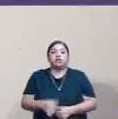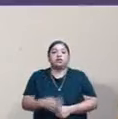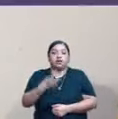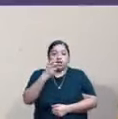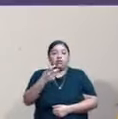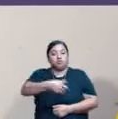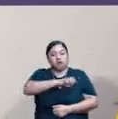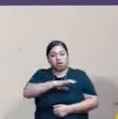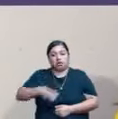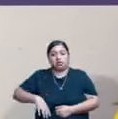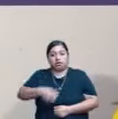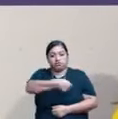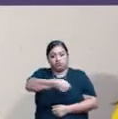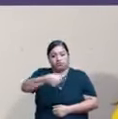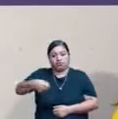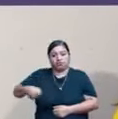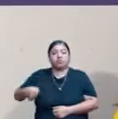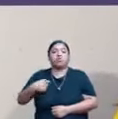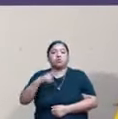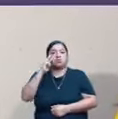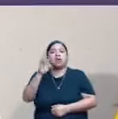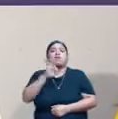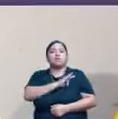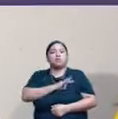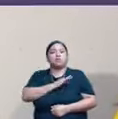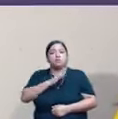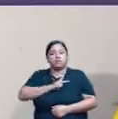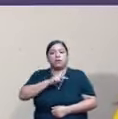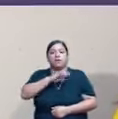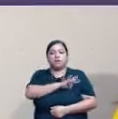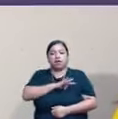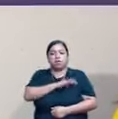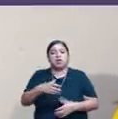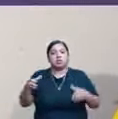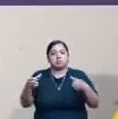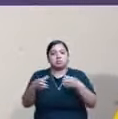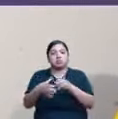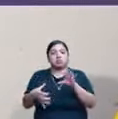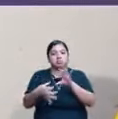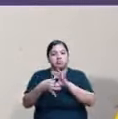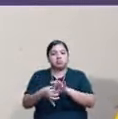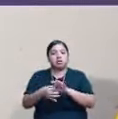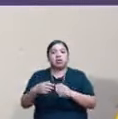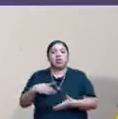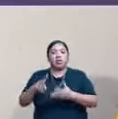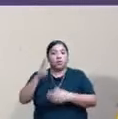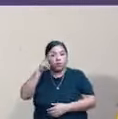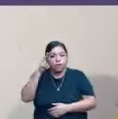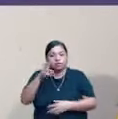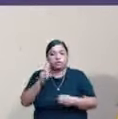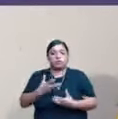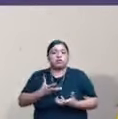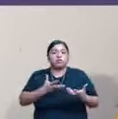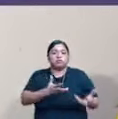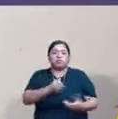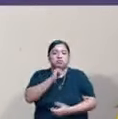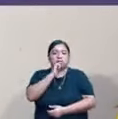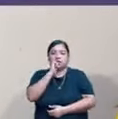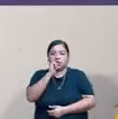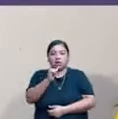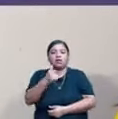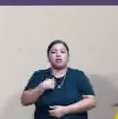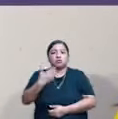presentes. Gozo de una familia feliz e integrada. No soy afecto ni a los vicios ni a los excesos. Soy